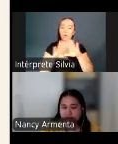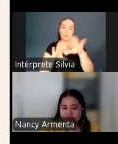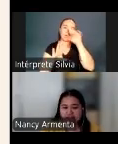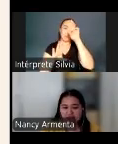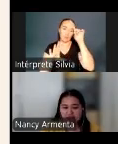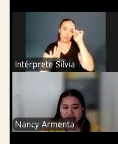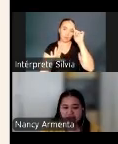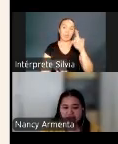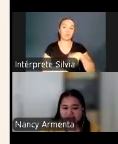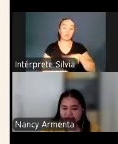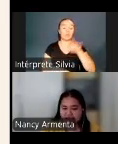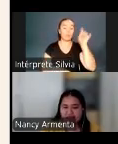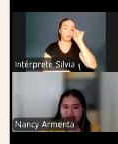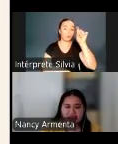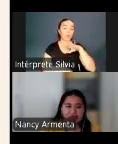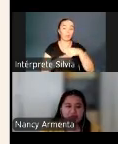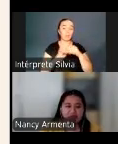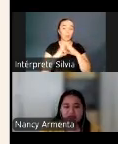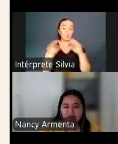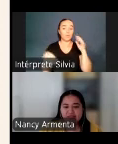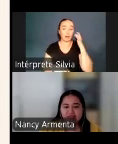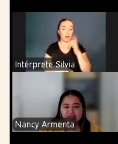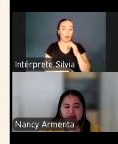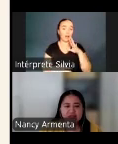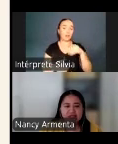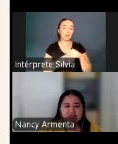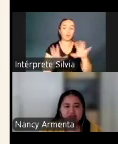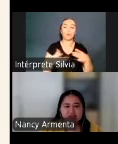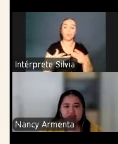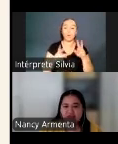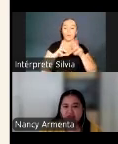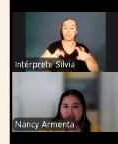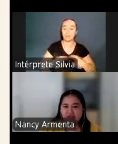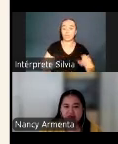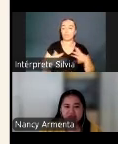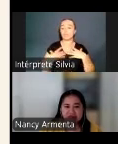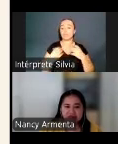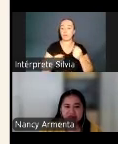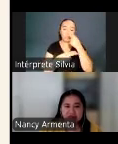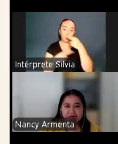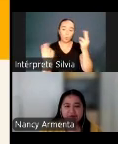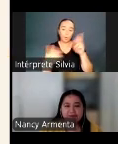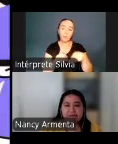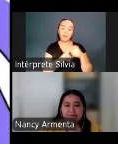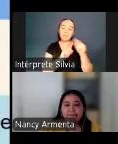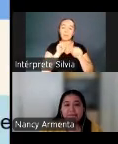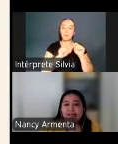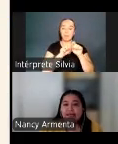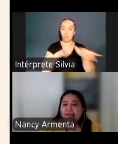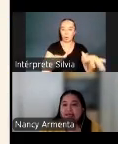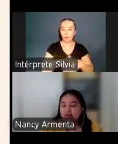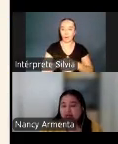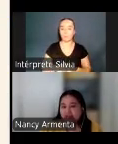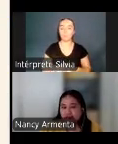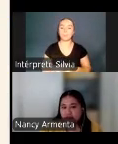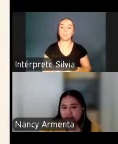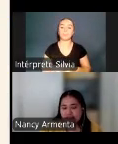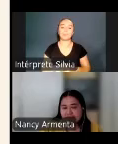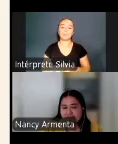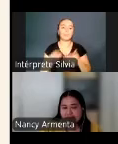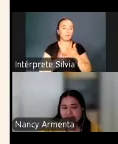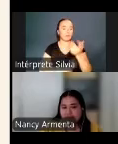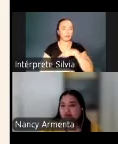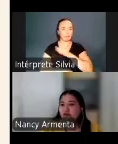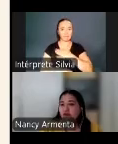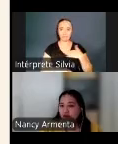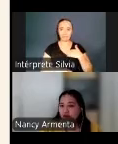Somos profesoras de la Universidad de Alcalá y del Grupo de Investigación en Salud Pública y Epidemiología. ¿Qué es lo que queremos mostrar